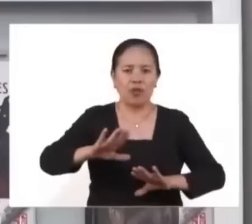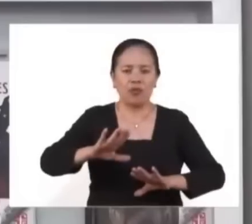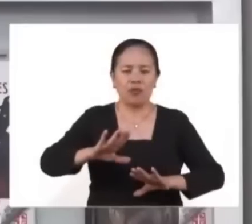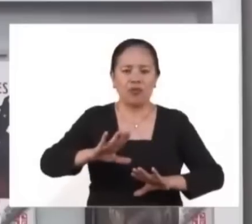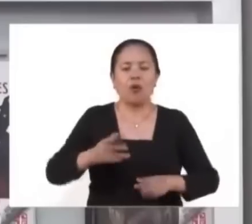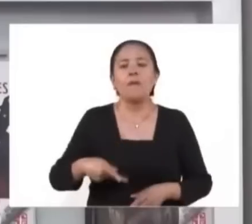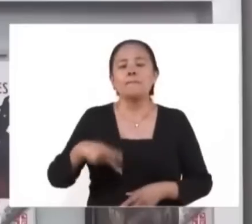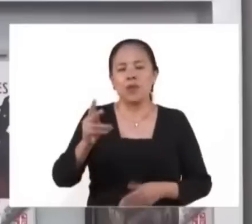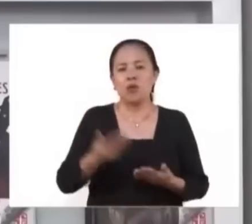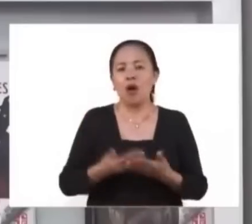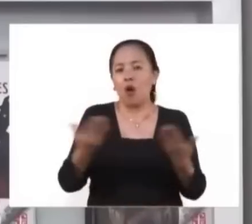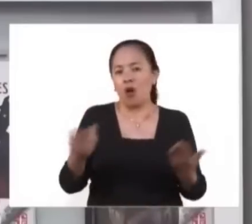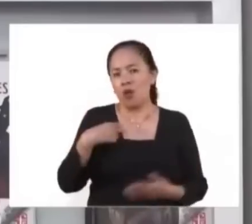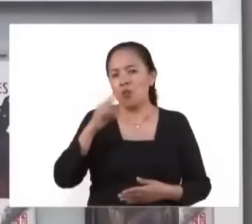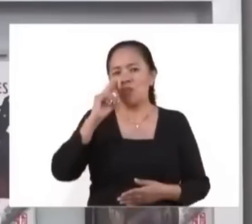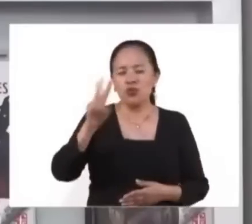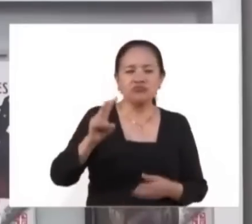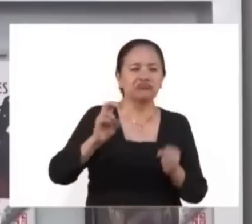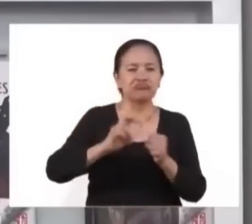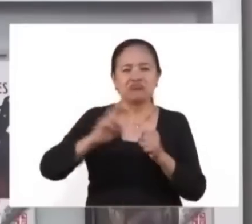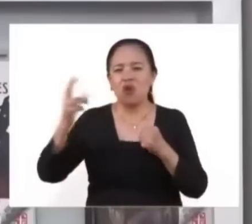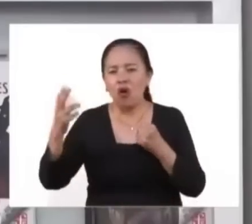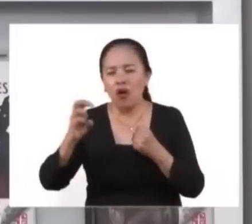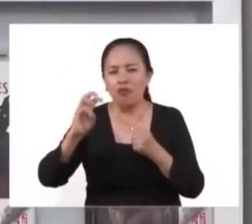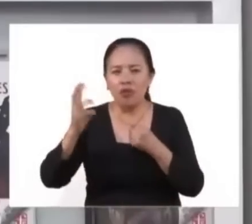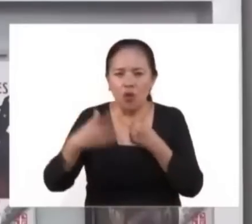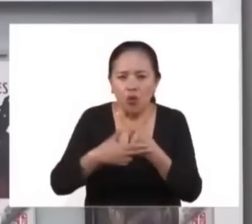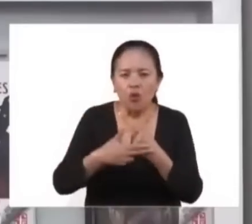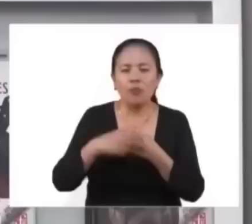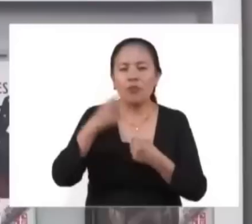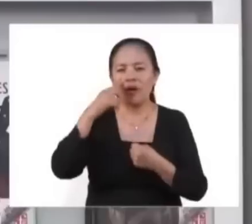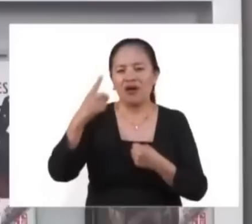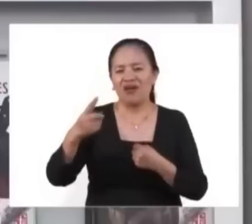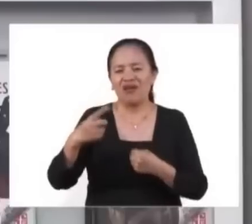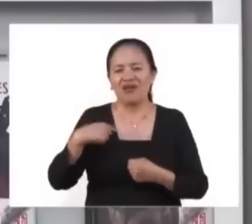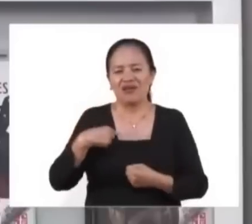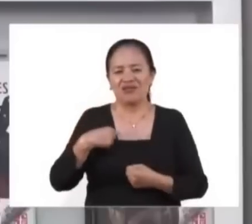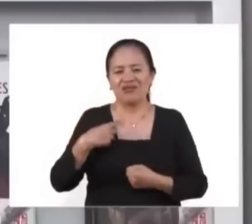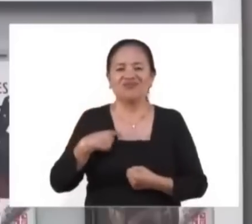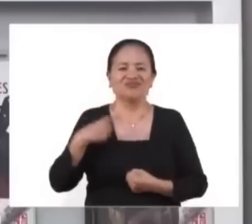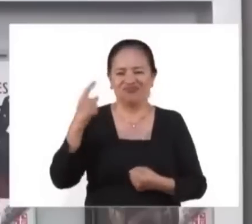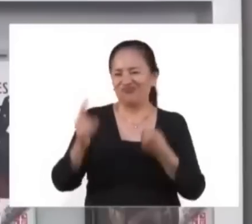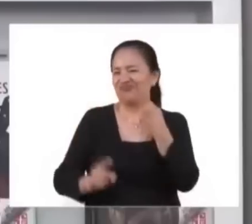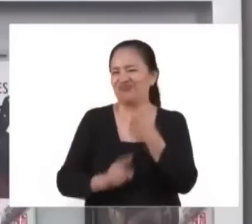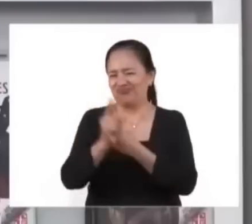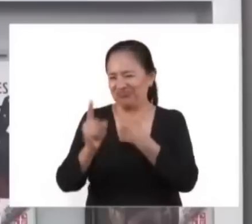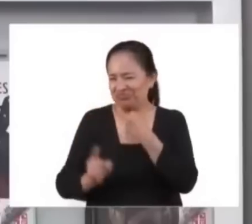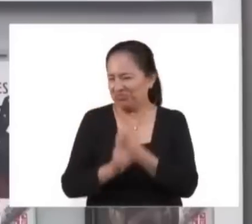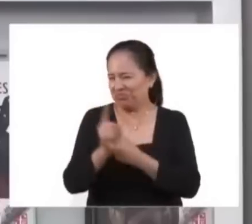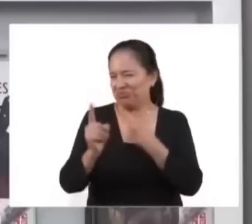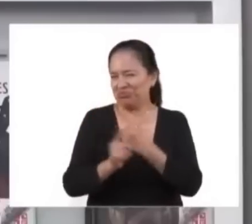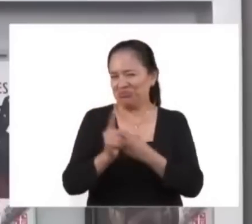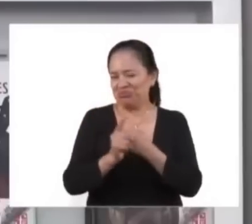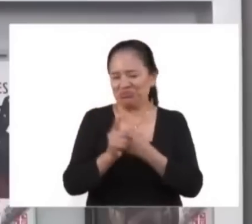y hemos visto recientemente en Europa en otros países como esta privatización no solamente generó un problema